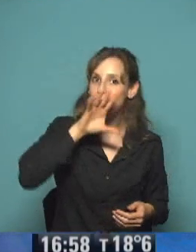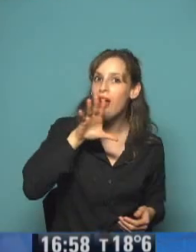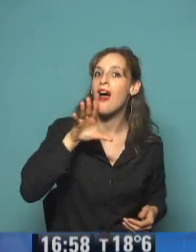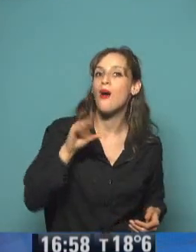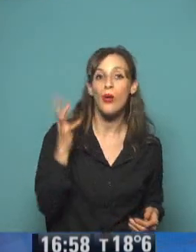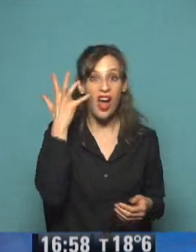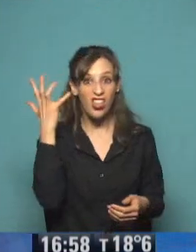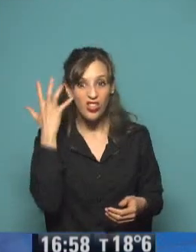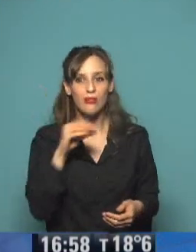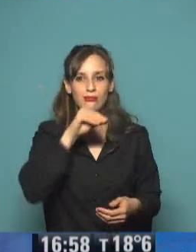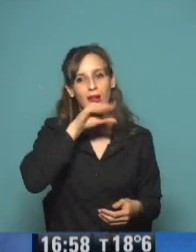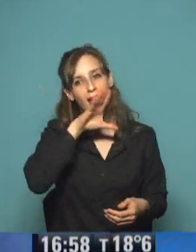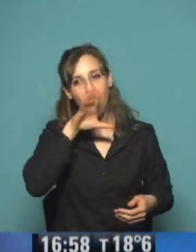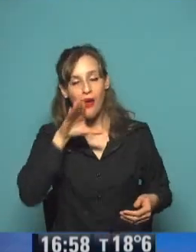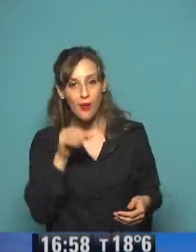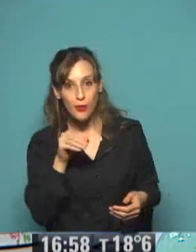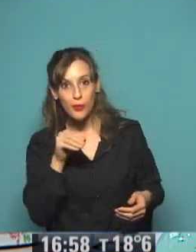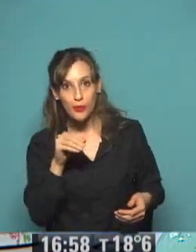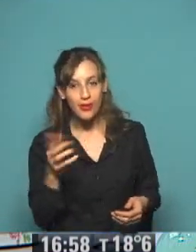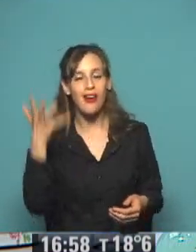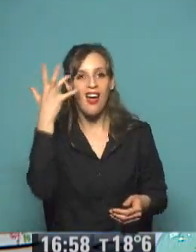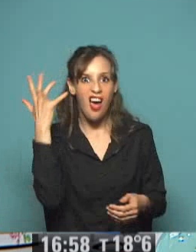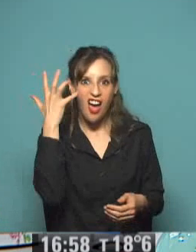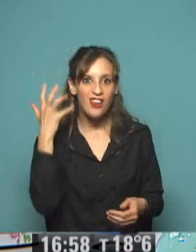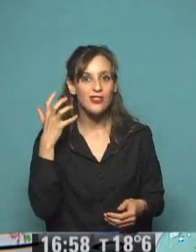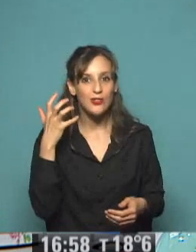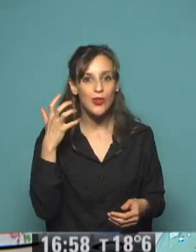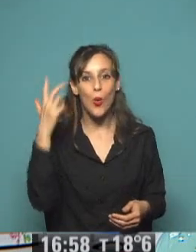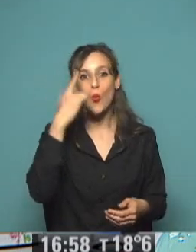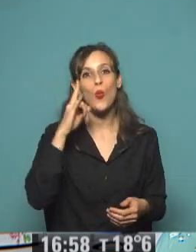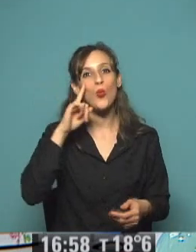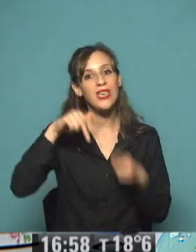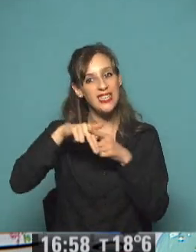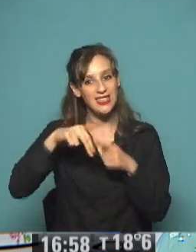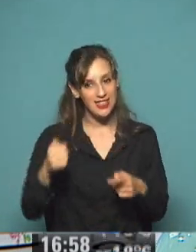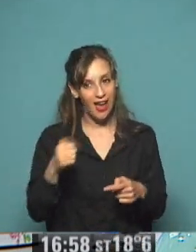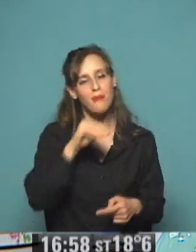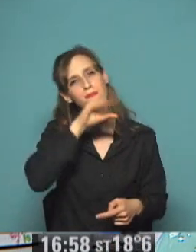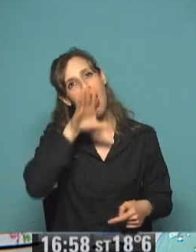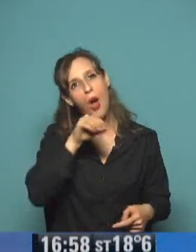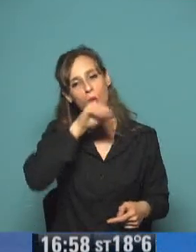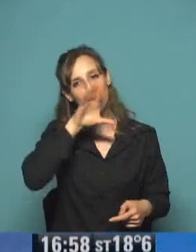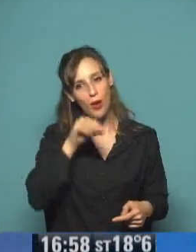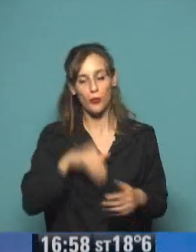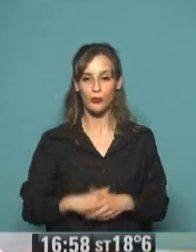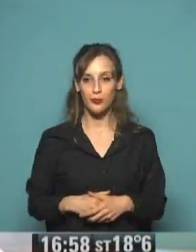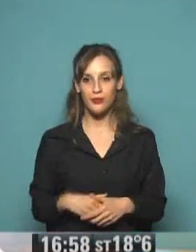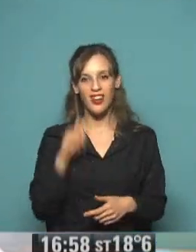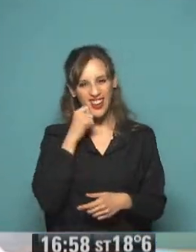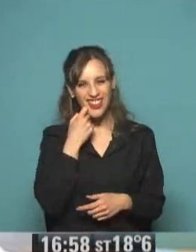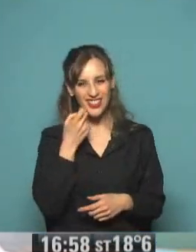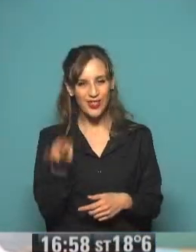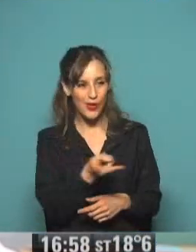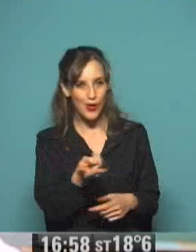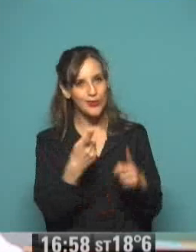miau, miau. Ay, gatito Winnie. Miau, miau, miau, miau, miau. Muy lindo que canta,